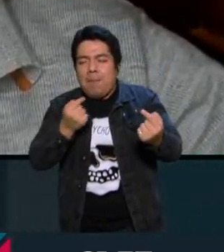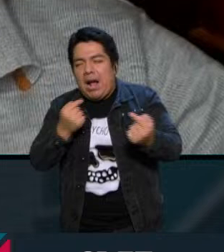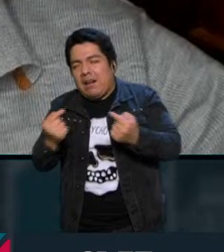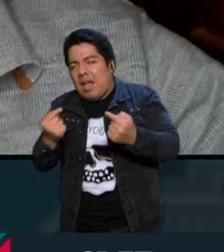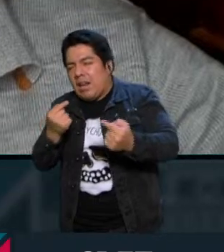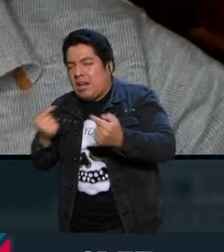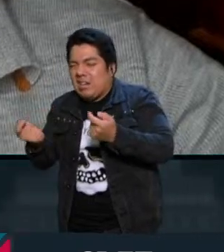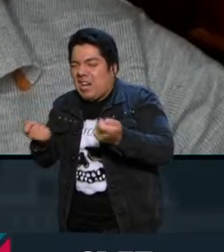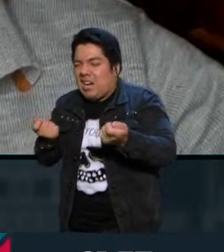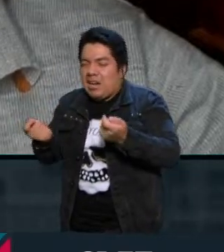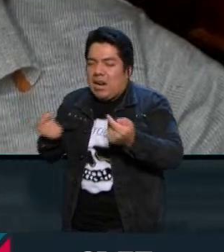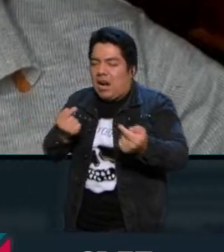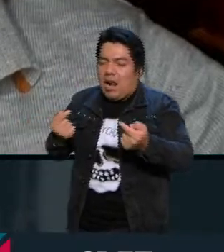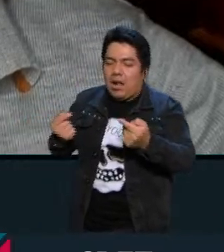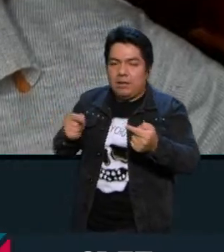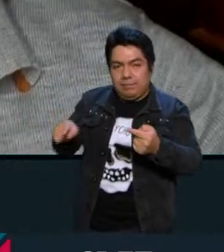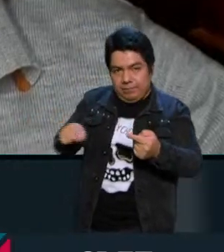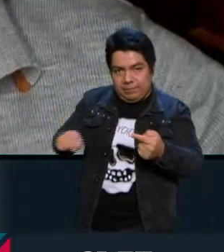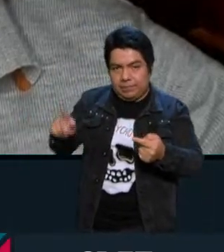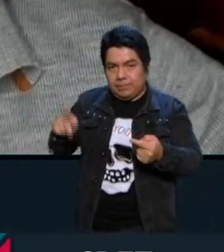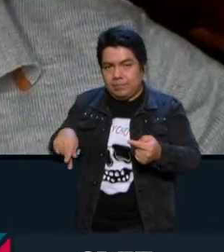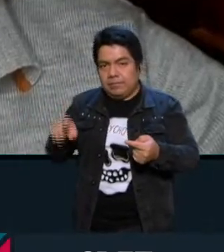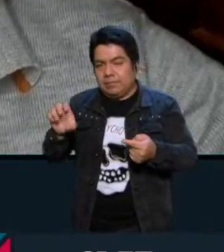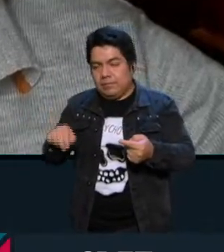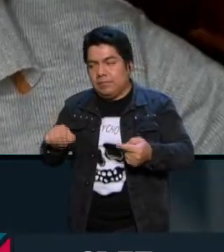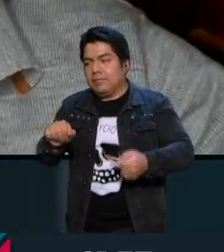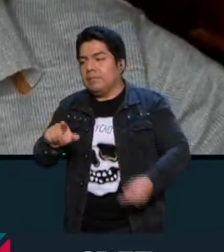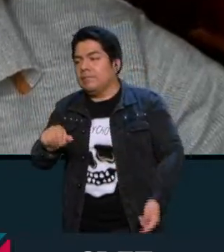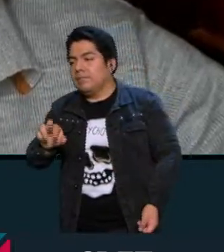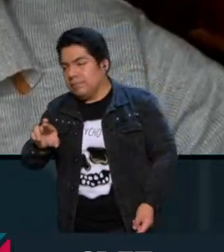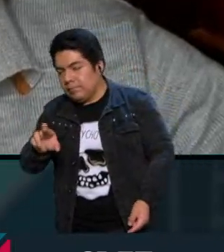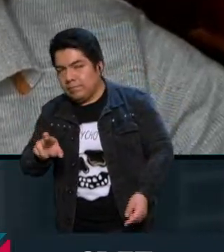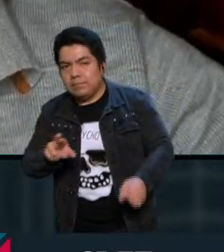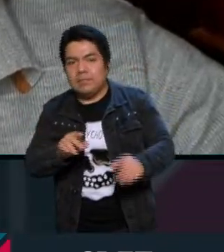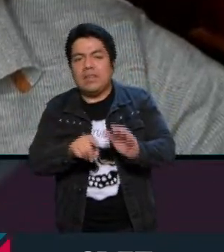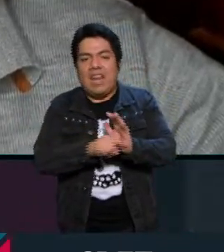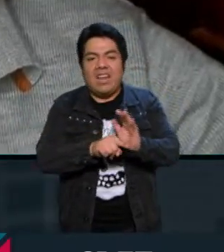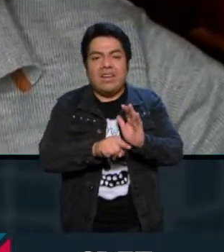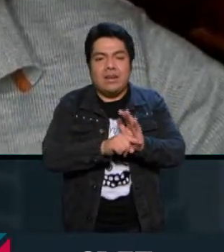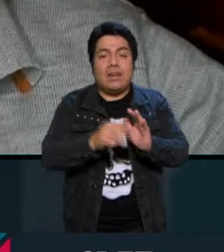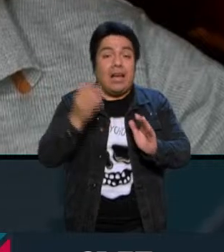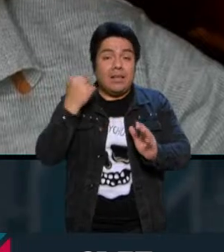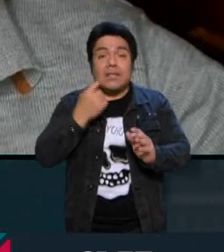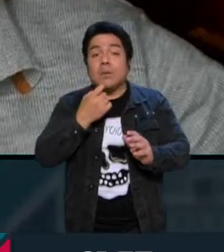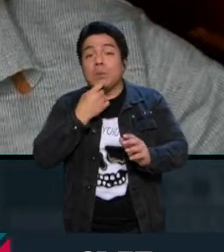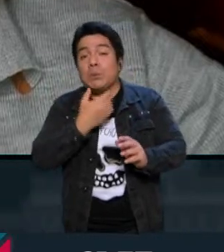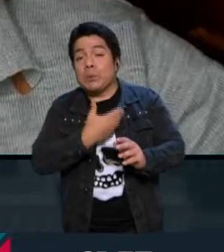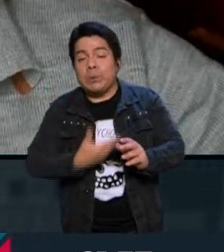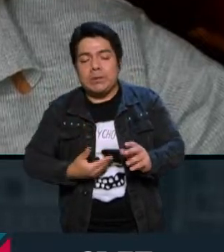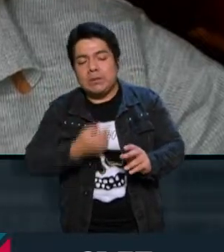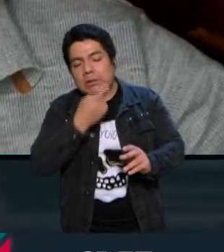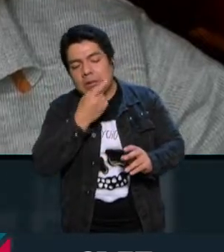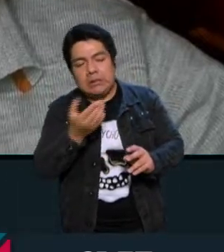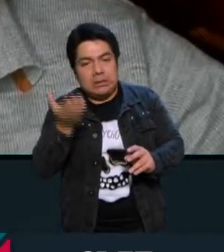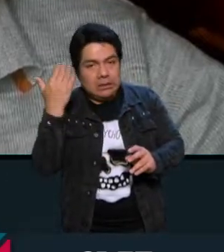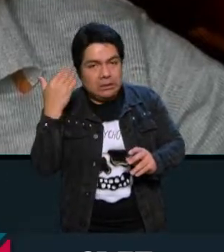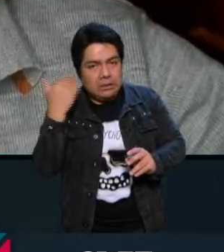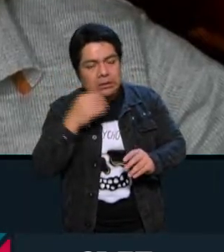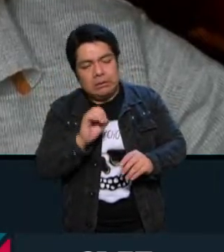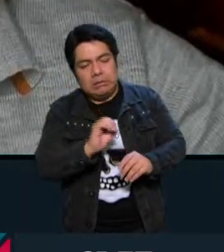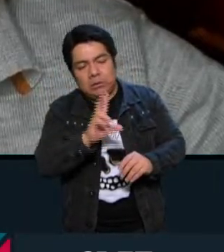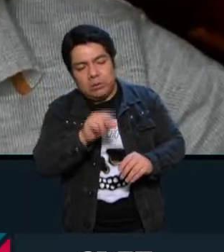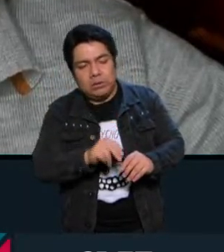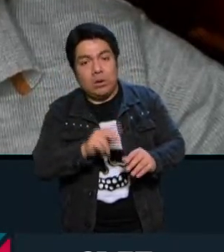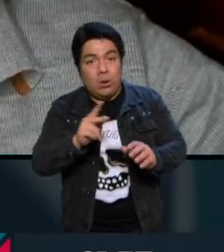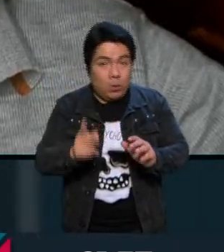estira y afloja y demás de las declaraciones de Ken Salazar, de que las descalificó el propio presidente en la conferencia mañanera la semana pasada, retoma